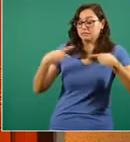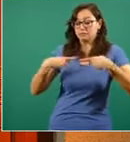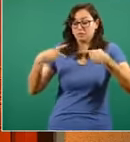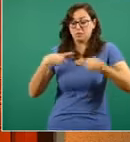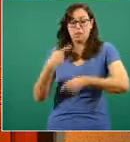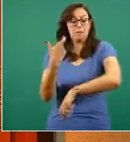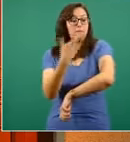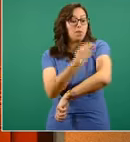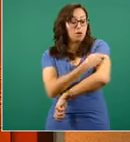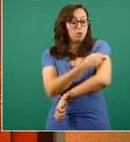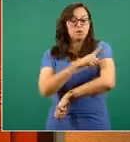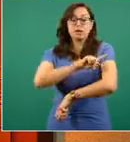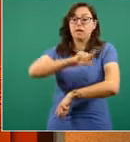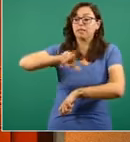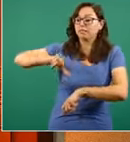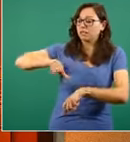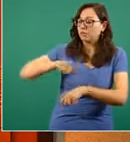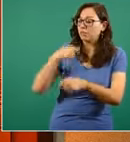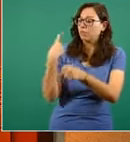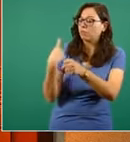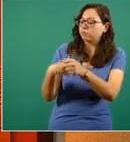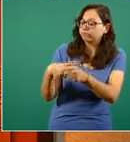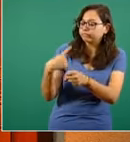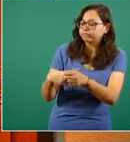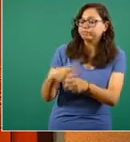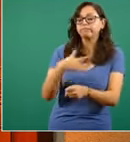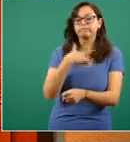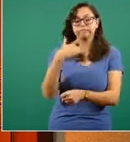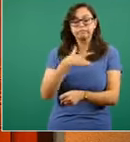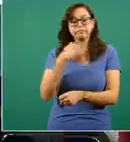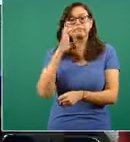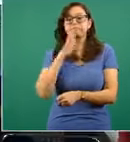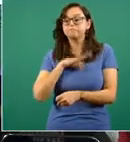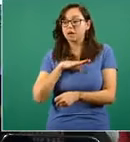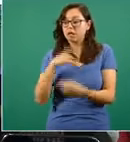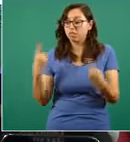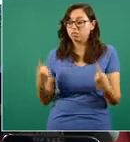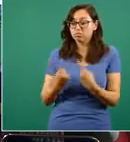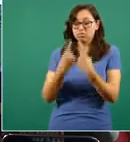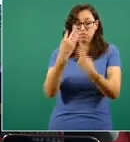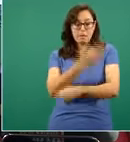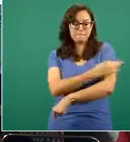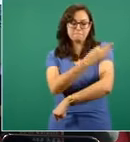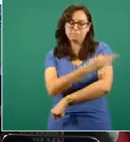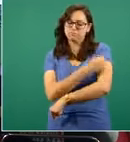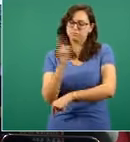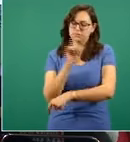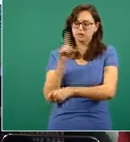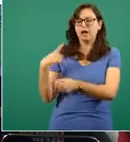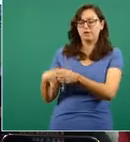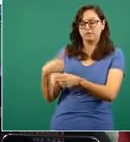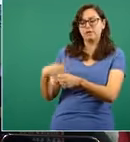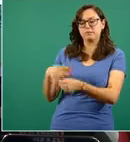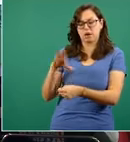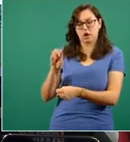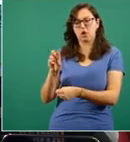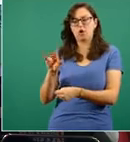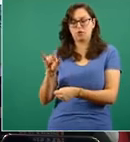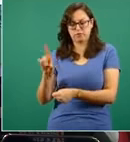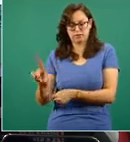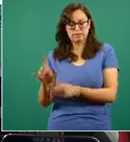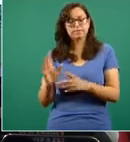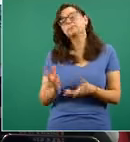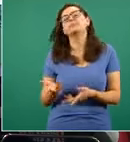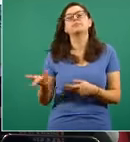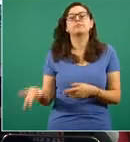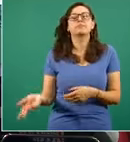que tuvieron fueron por efectos del COVID-19 y no por efectos de la vacunación. Y 5 personas que se hizo la revisión